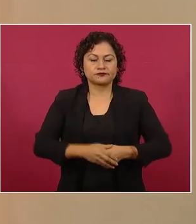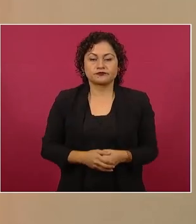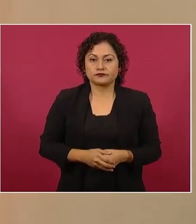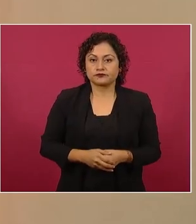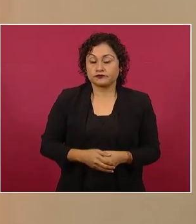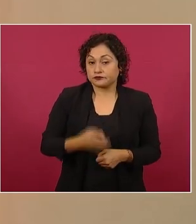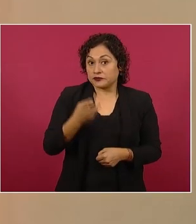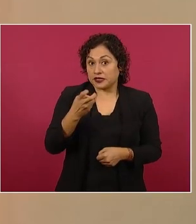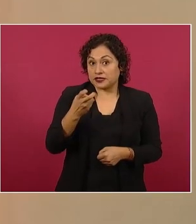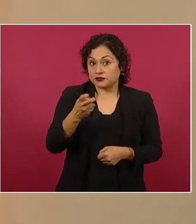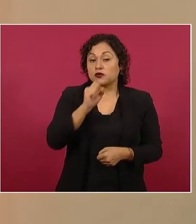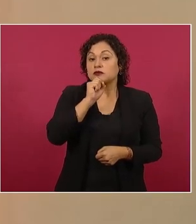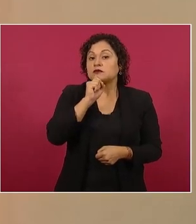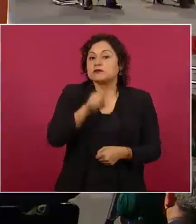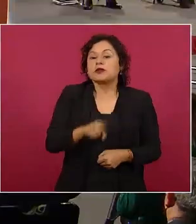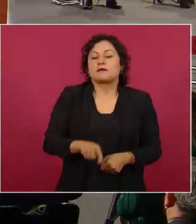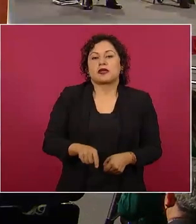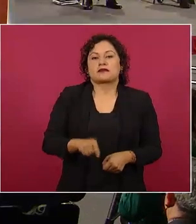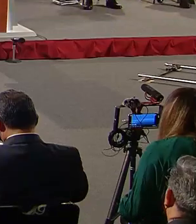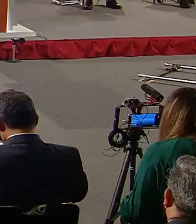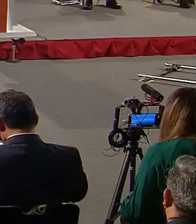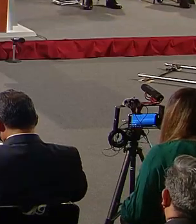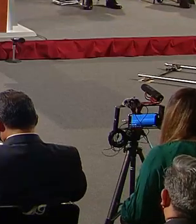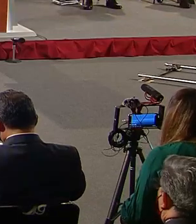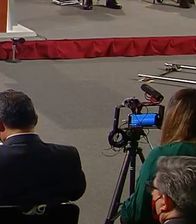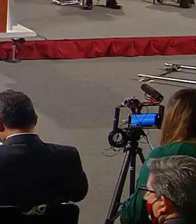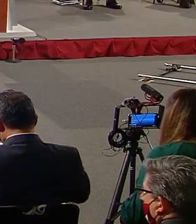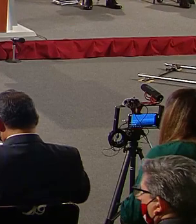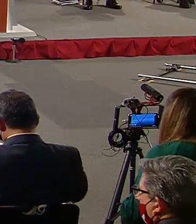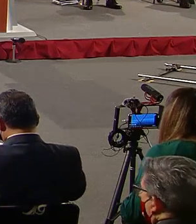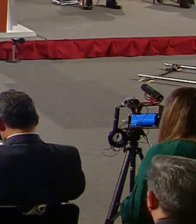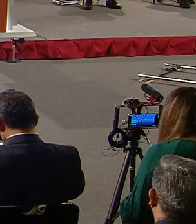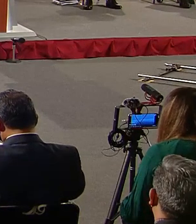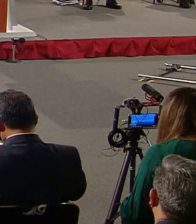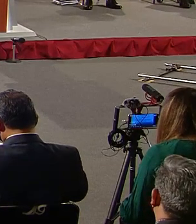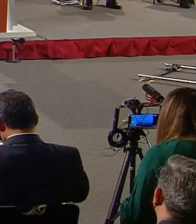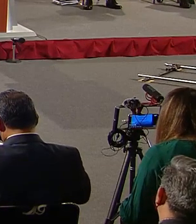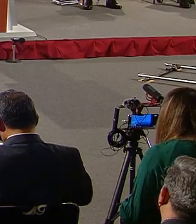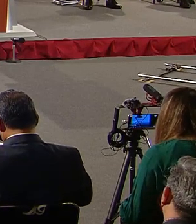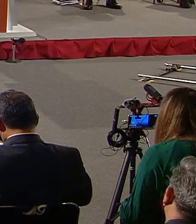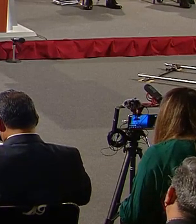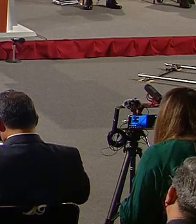puede señalar actos y luego no reconocer cuando hay detenciones. Siguiente.